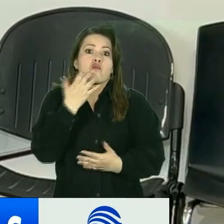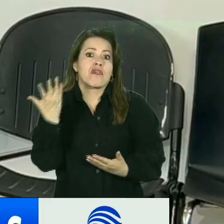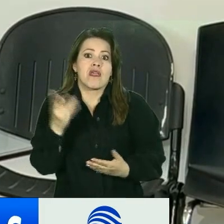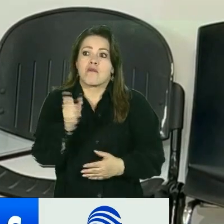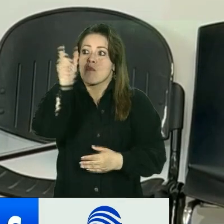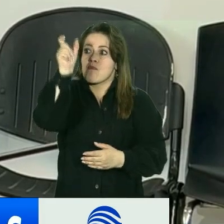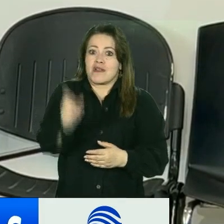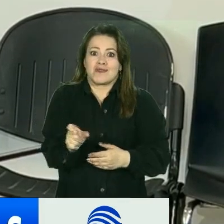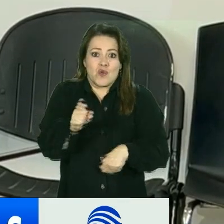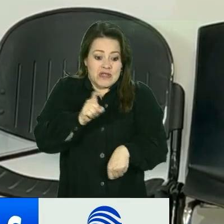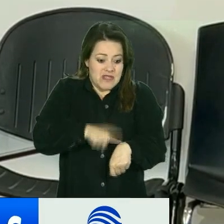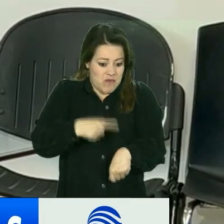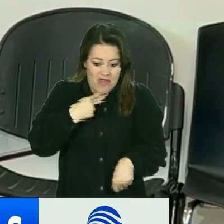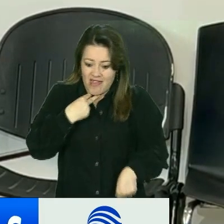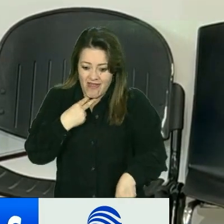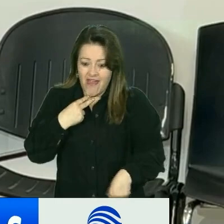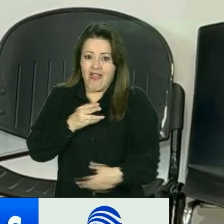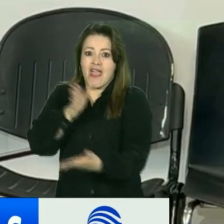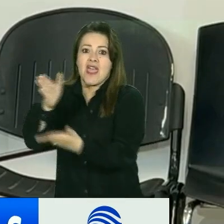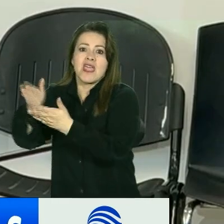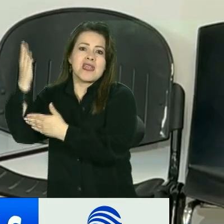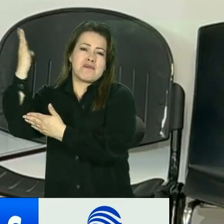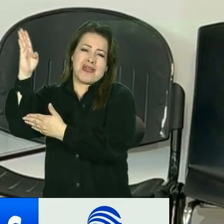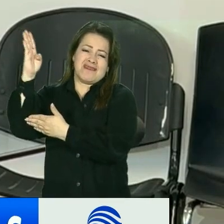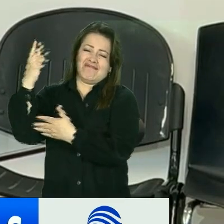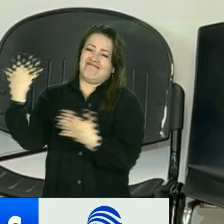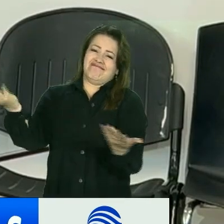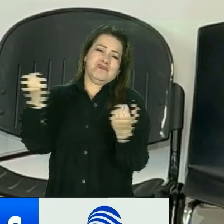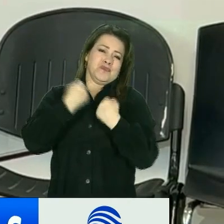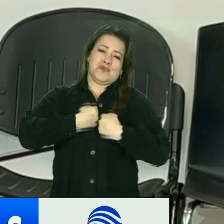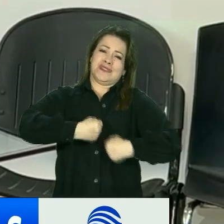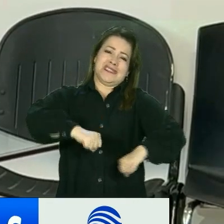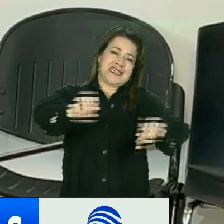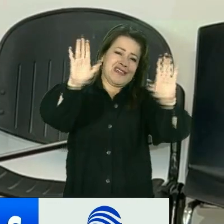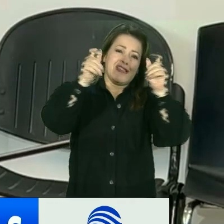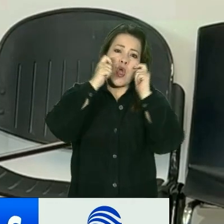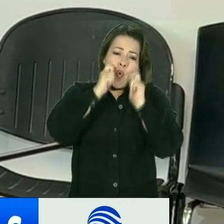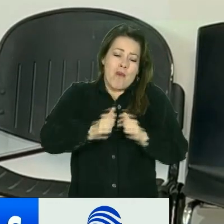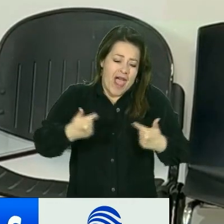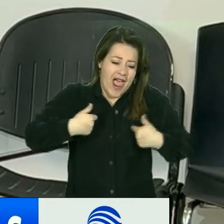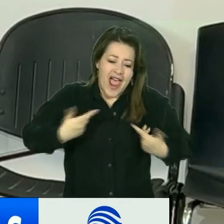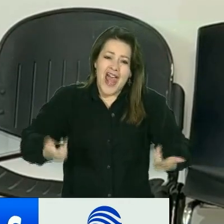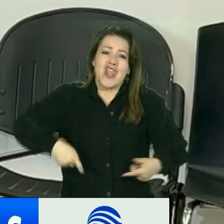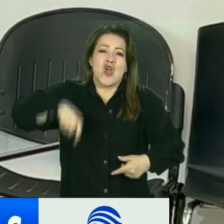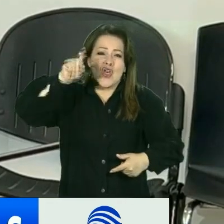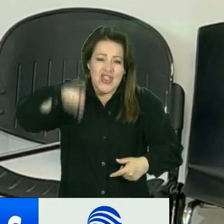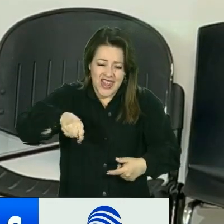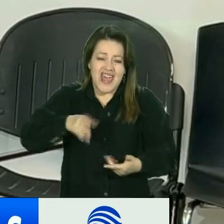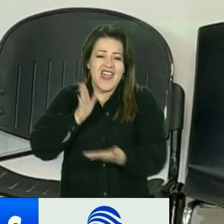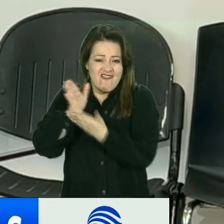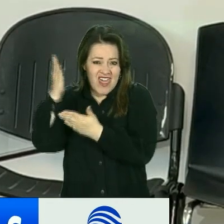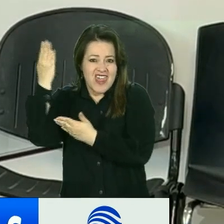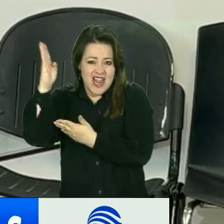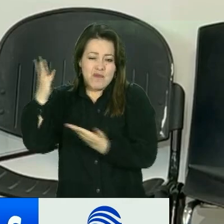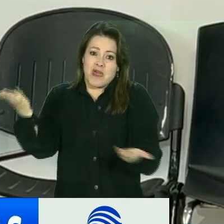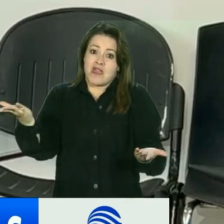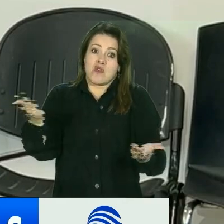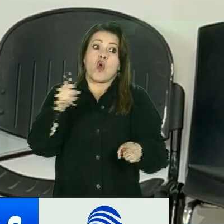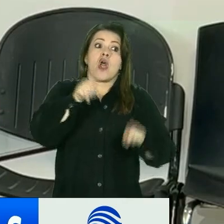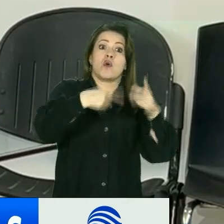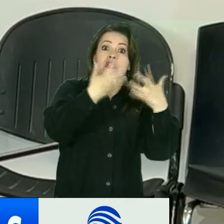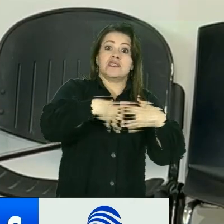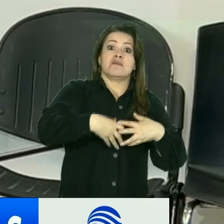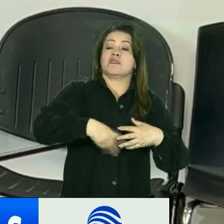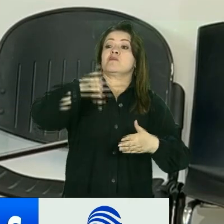ir al baño, que es algo tan propio del ser humano, de la máquina que somos. Entonces nosotros estamos trabajando para